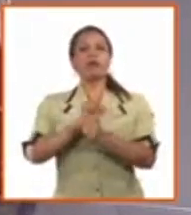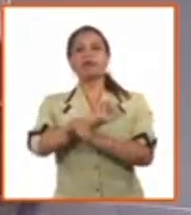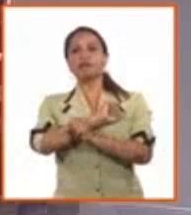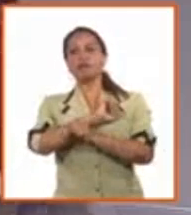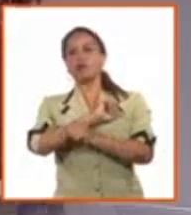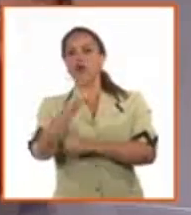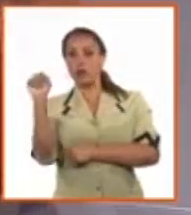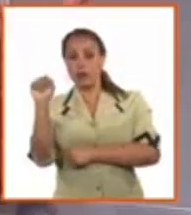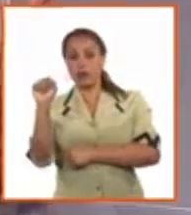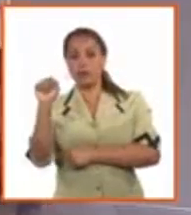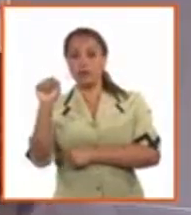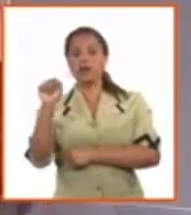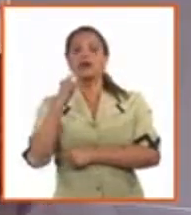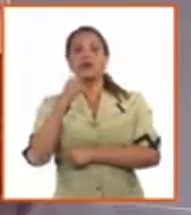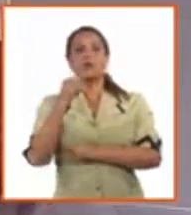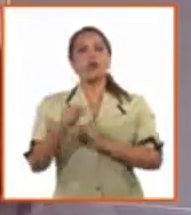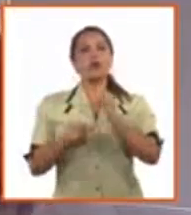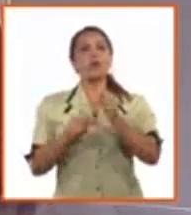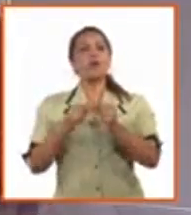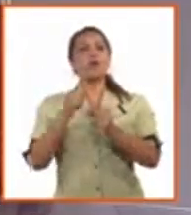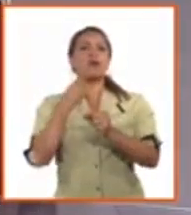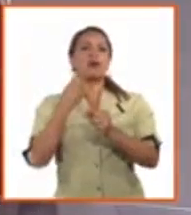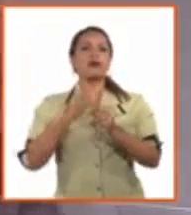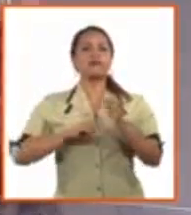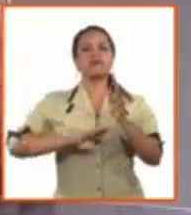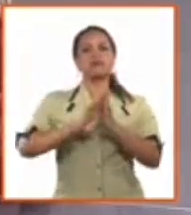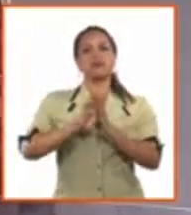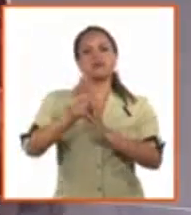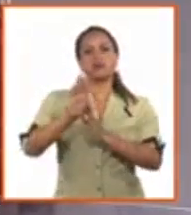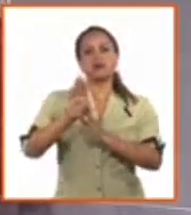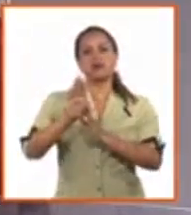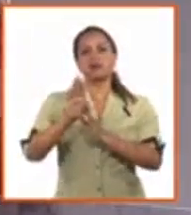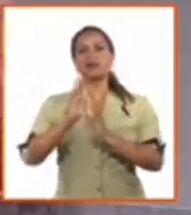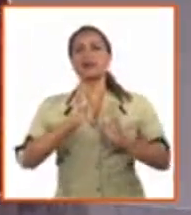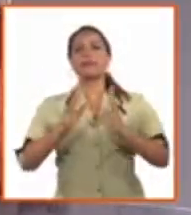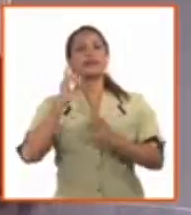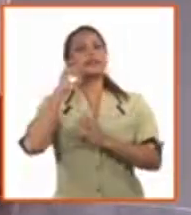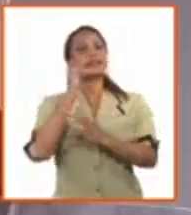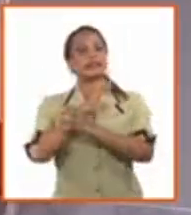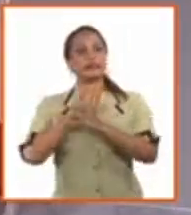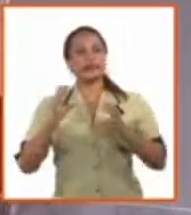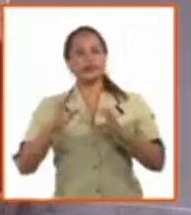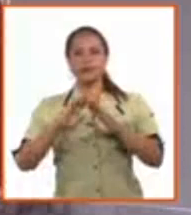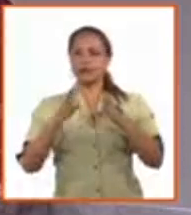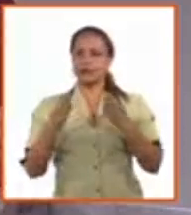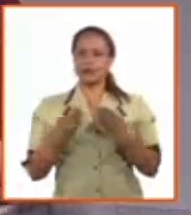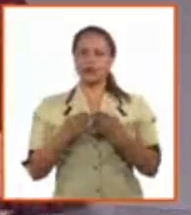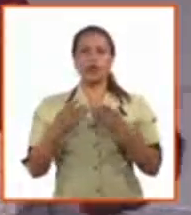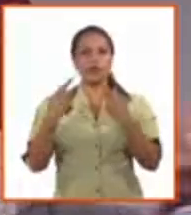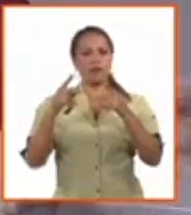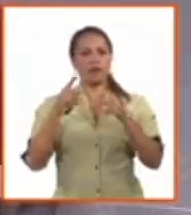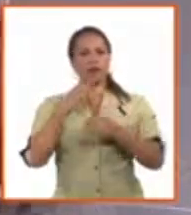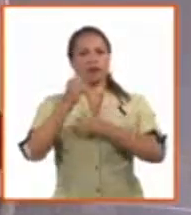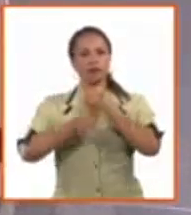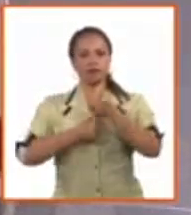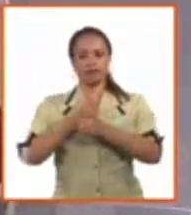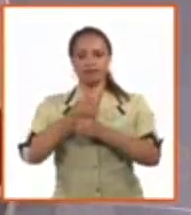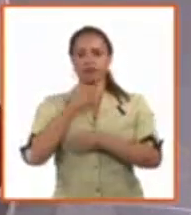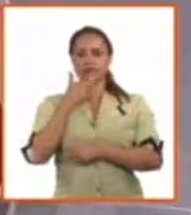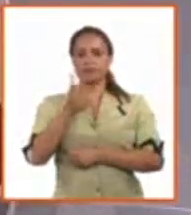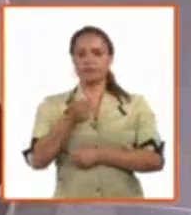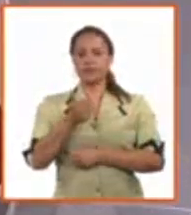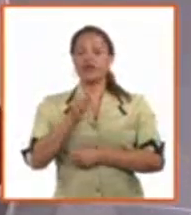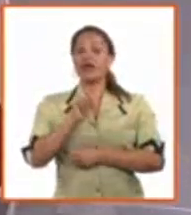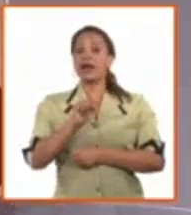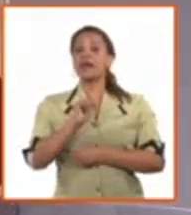medida que vayamos categorizando desde el punto de vista científico a esa a todo ese profesional o sea que por ahí